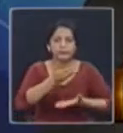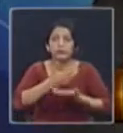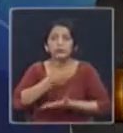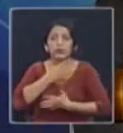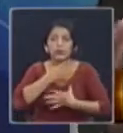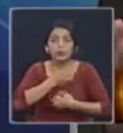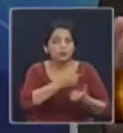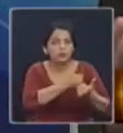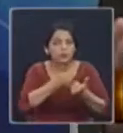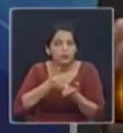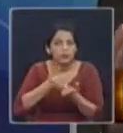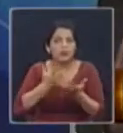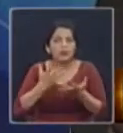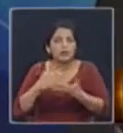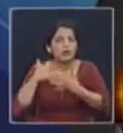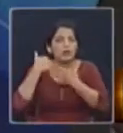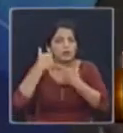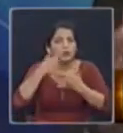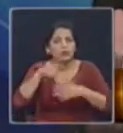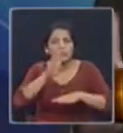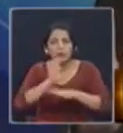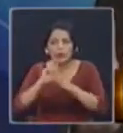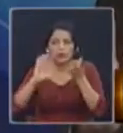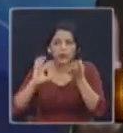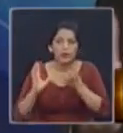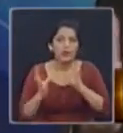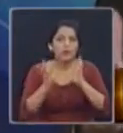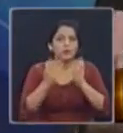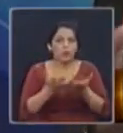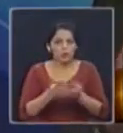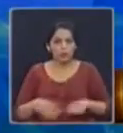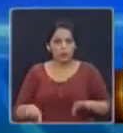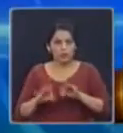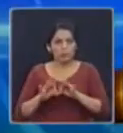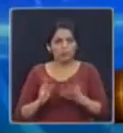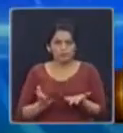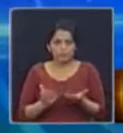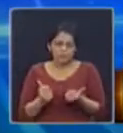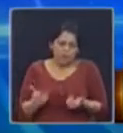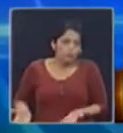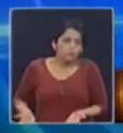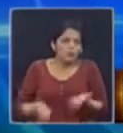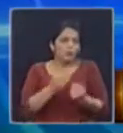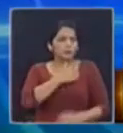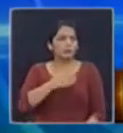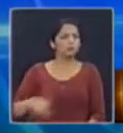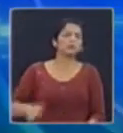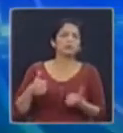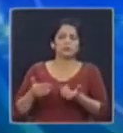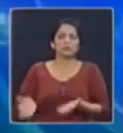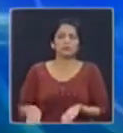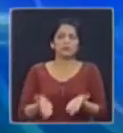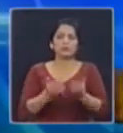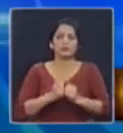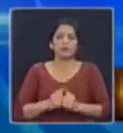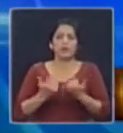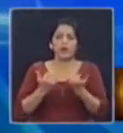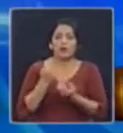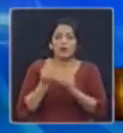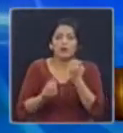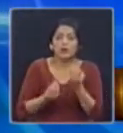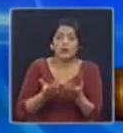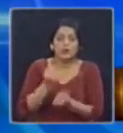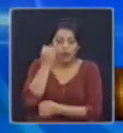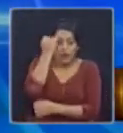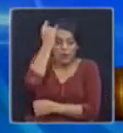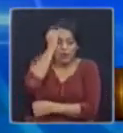busca cambiar al país, hay que darle una oportunidad. Y lo primero que ha hecho, muy sabiamente, es ir a la consulta